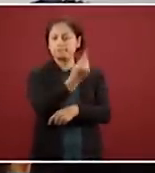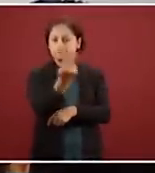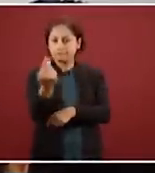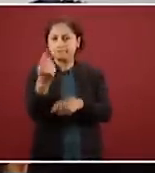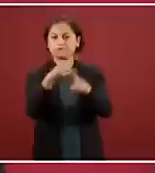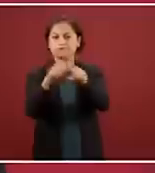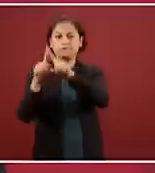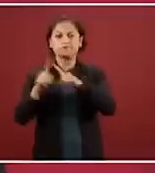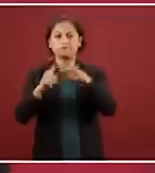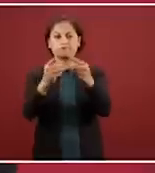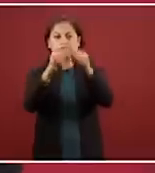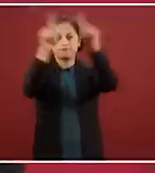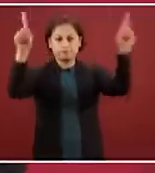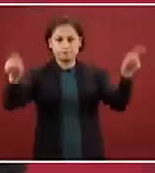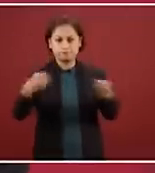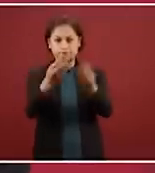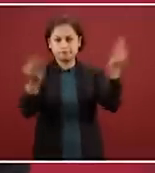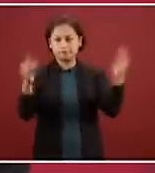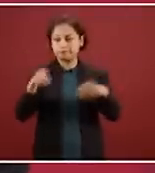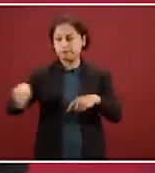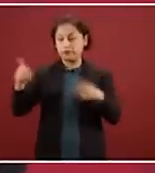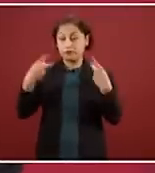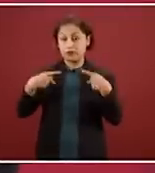del centro de operación de García Luna los periodistas